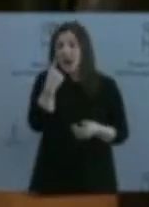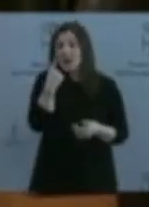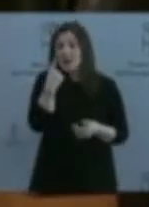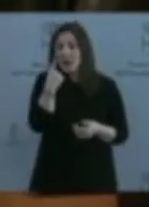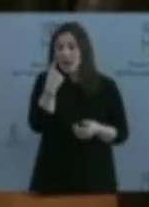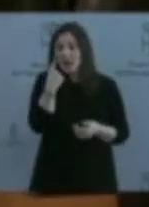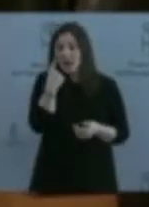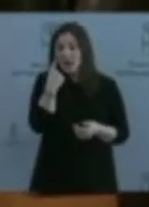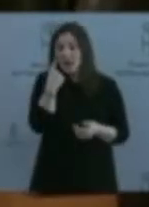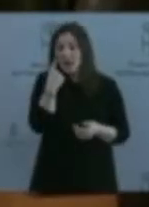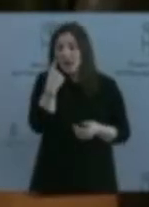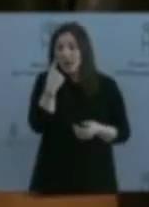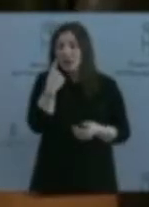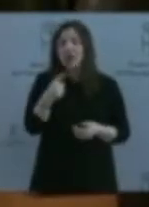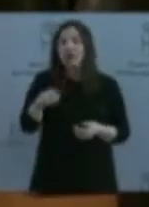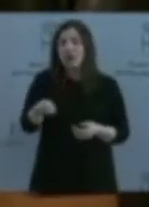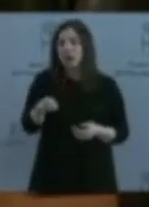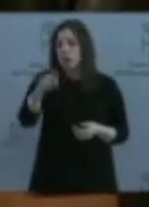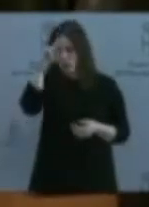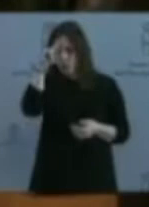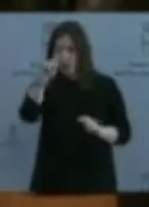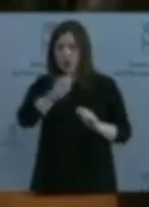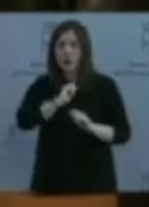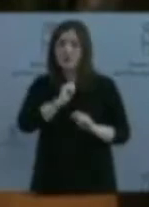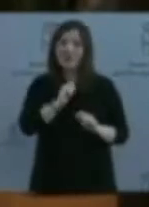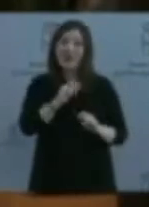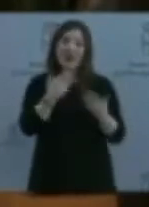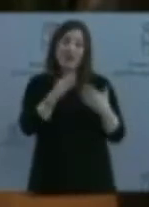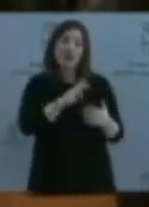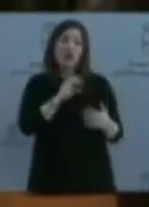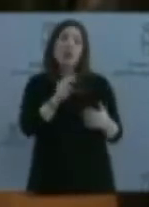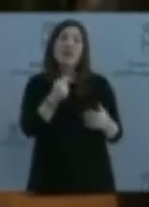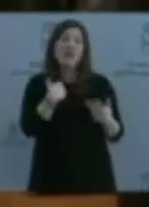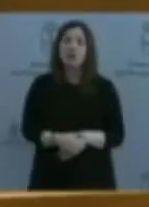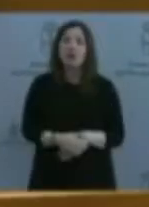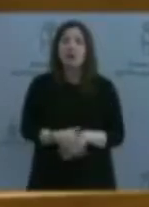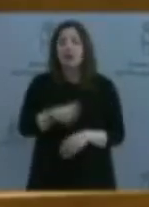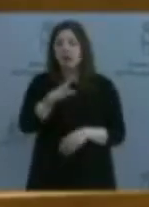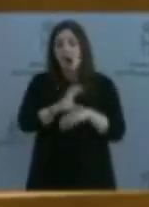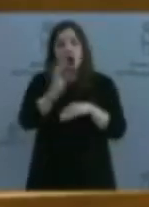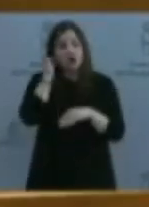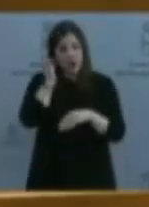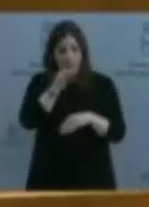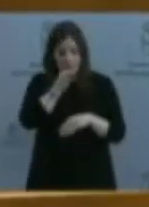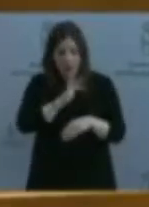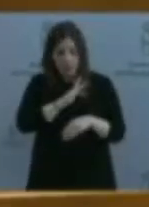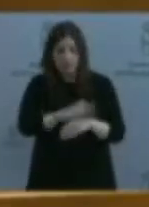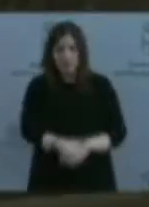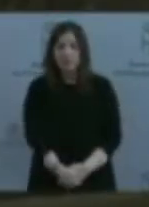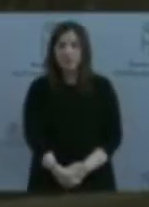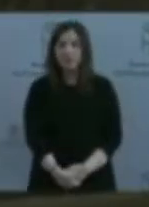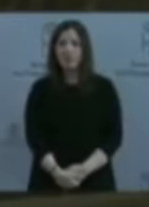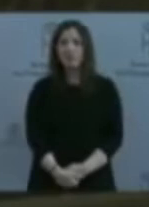preocupa mucho. Gracias, señor Palacios. Sí, acabo porque es muy importante, presidente. Claro, un momento. ¿Quién era la directora de Patrimonio? Gracias, señor presidente. Gracias,